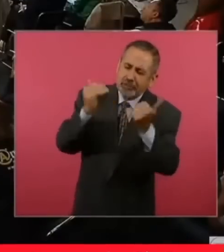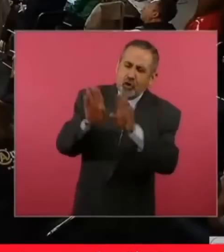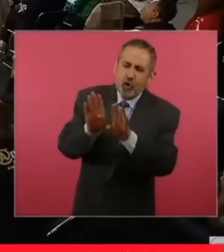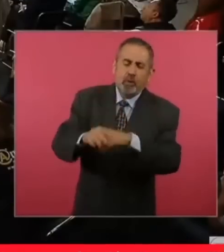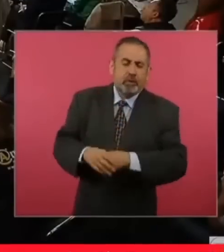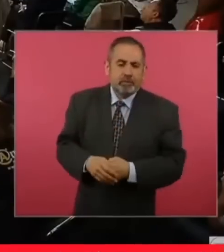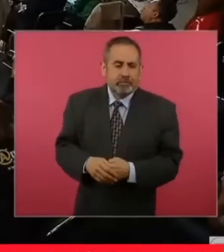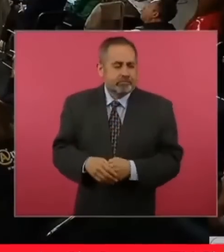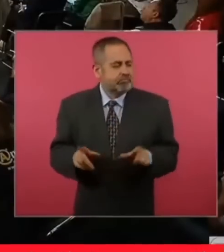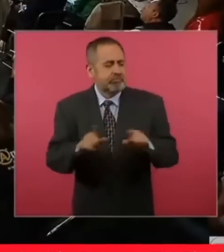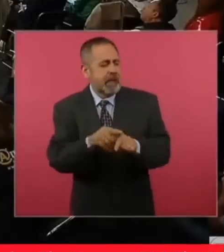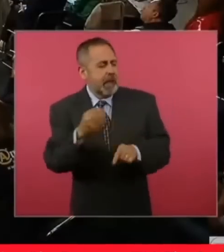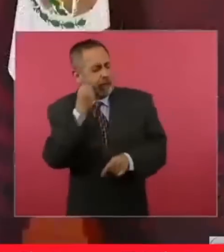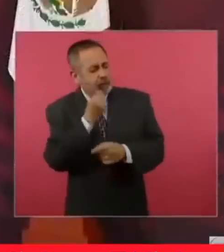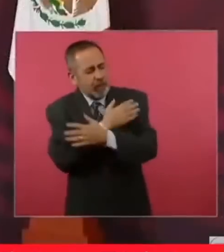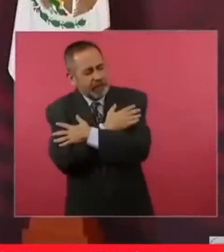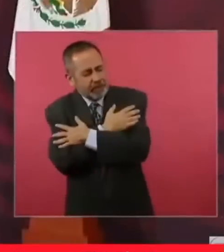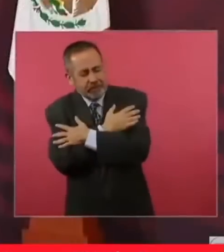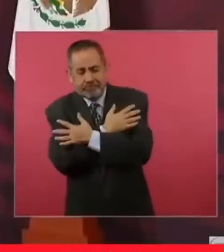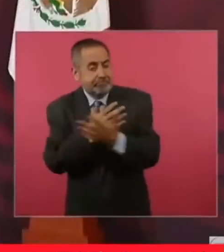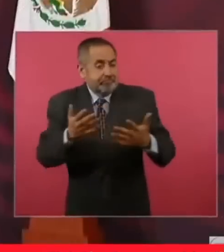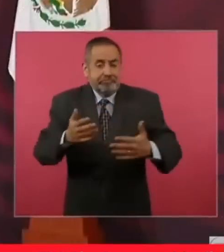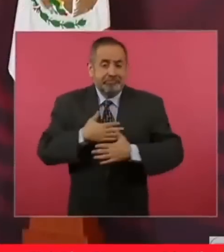Con un beso y un abrazo.